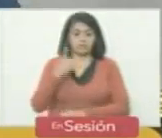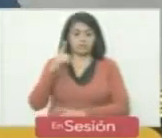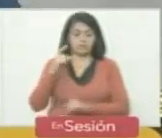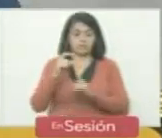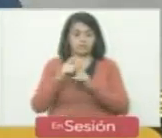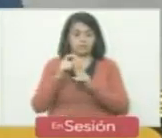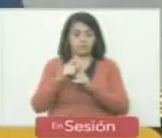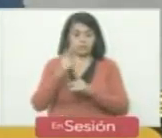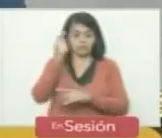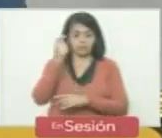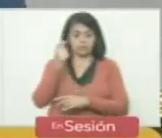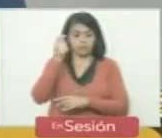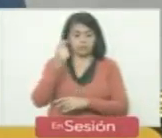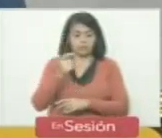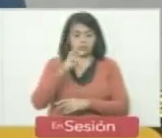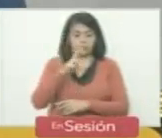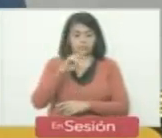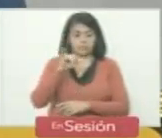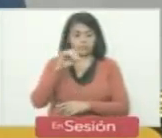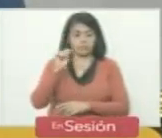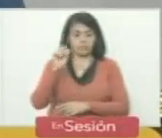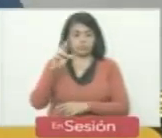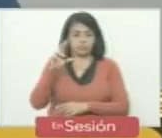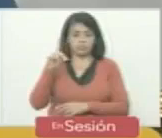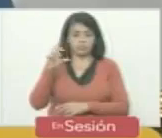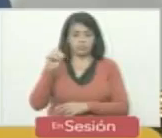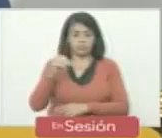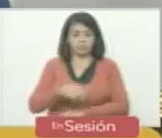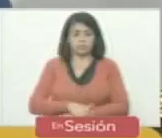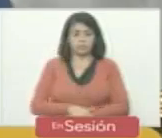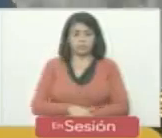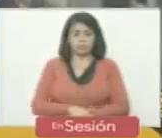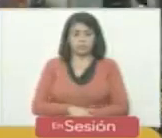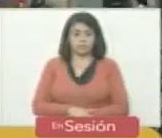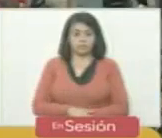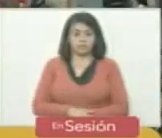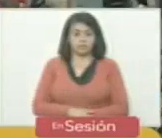palabra al diputado Ricardo Sánchez.